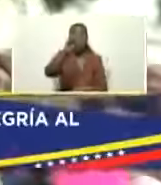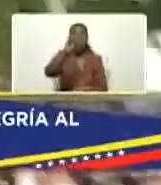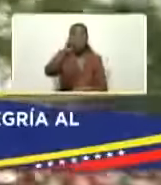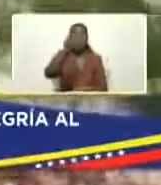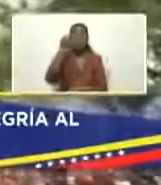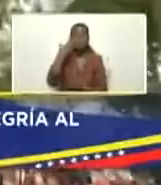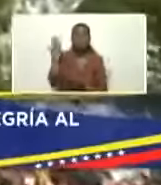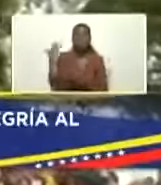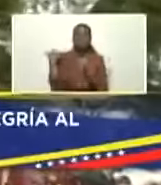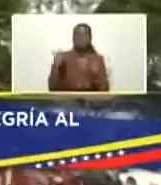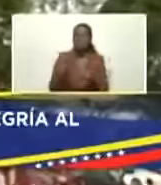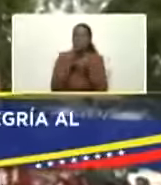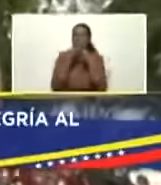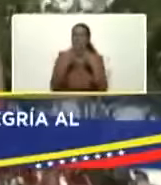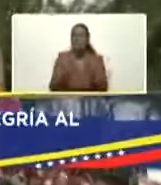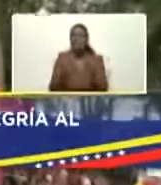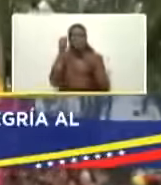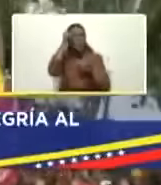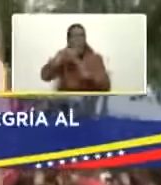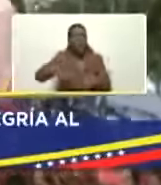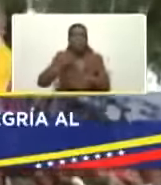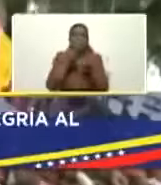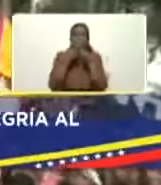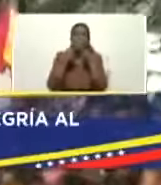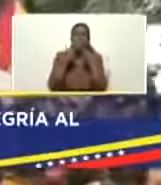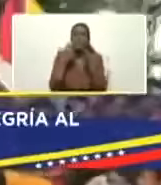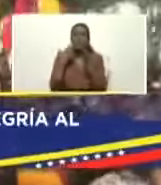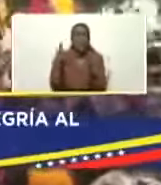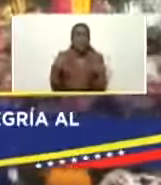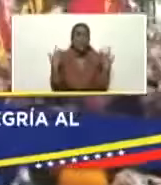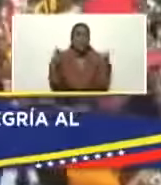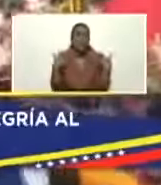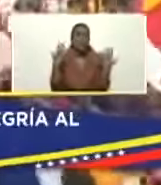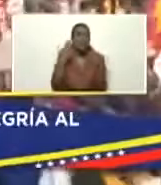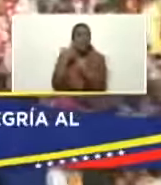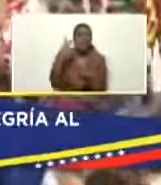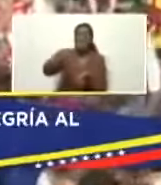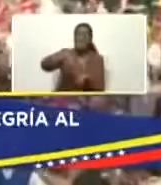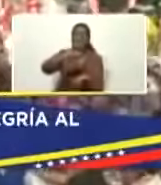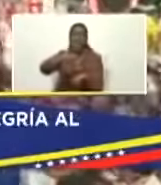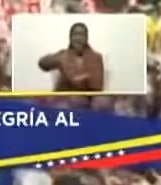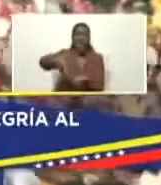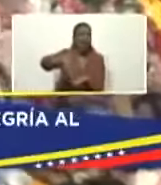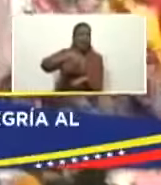¡Qué belleza con ese pueblo alegre, bailando,